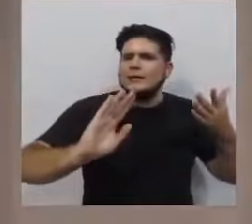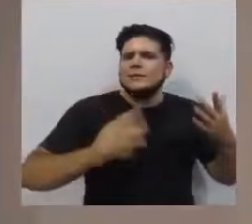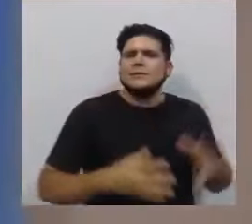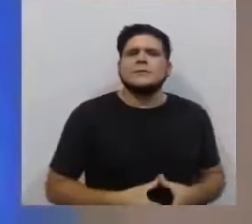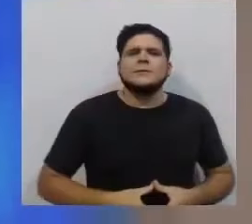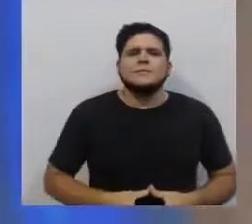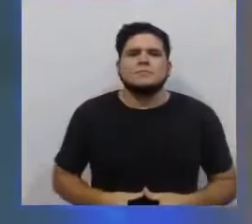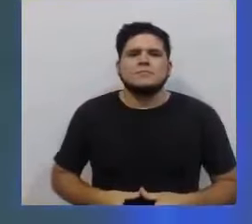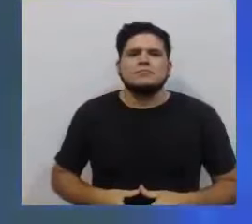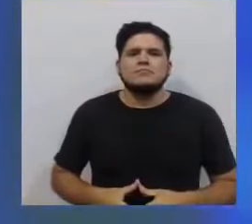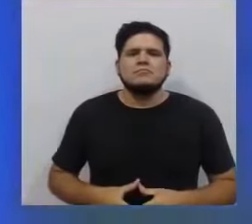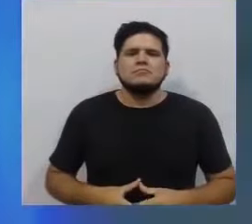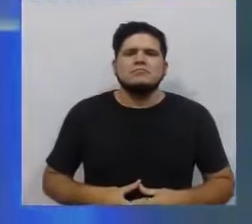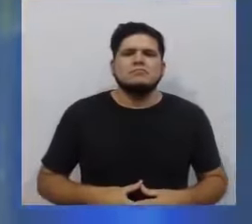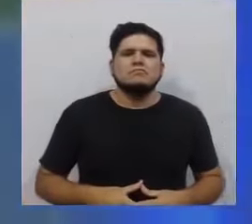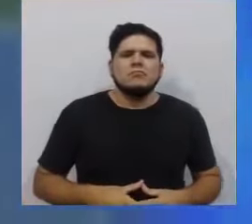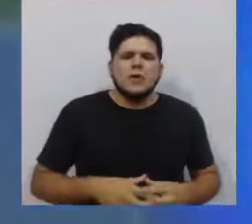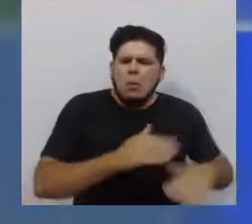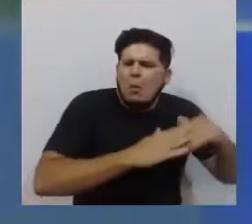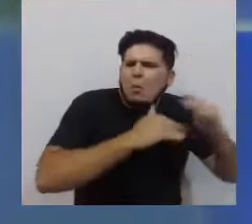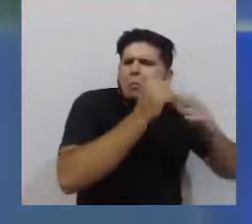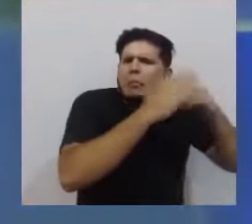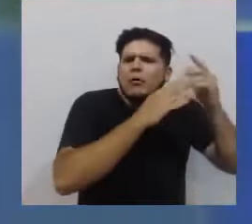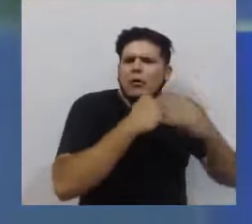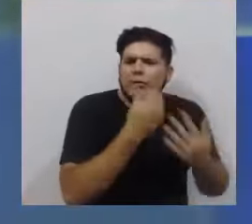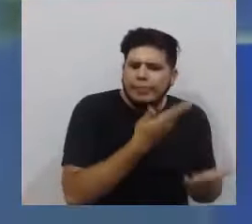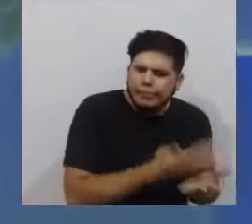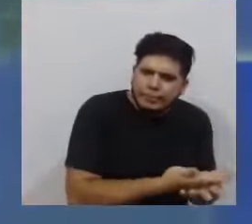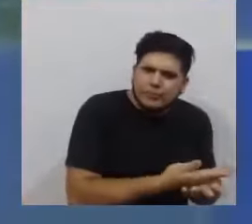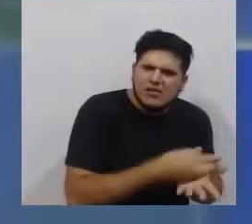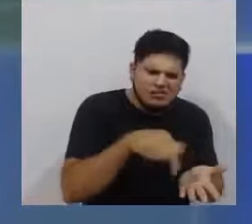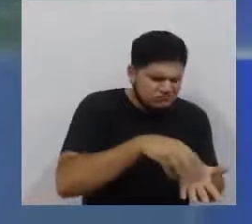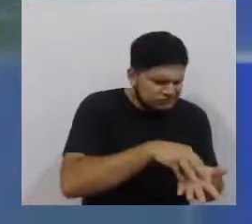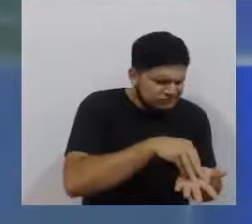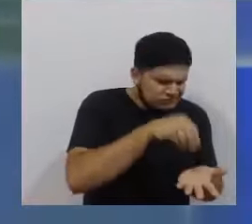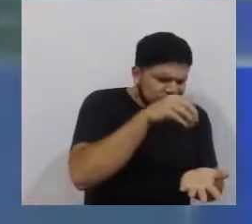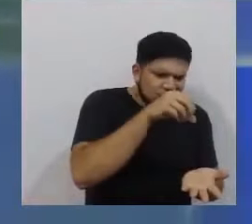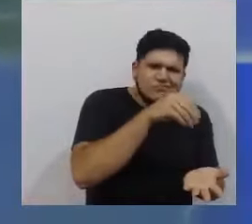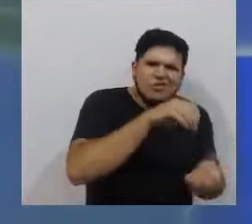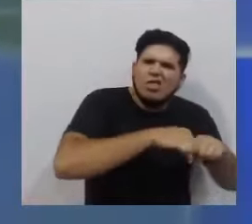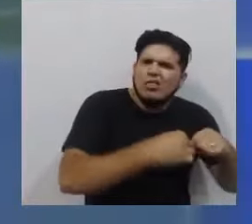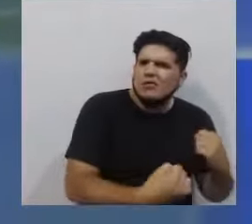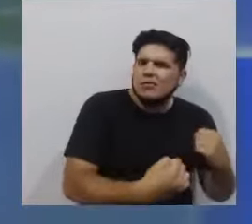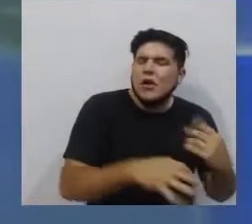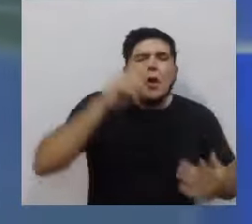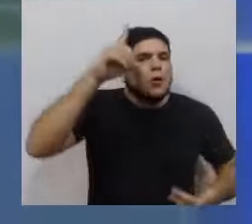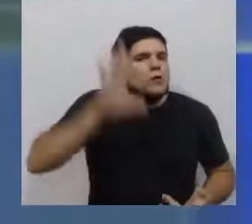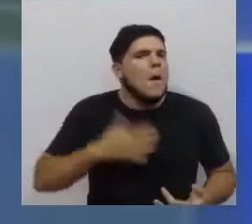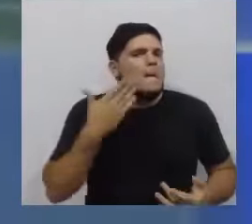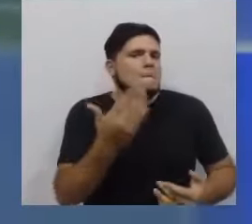dios dijo es un año de los proactivos de los que ven en fe de los que trazan